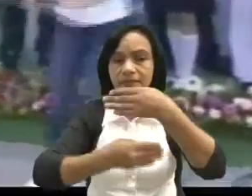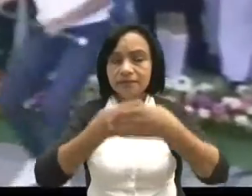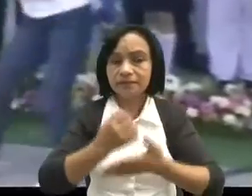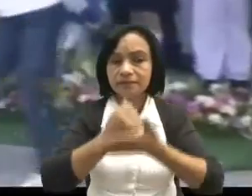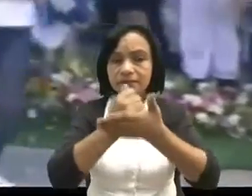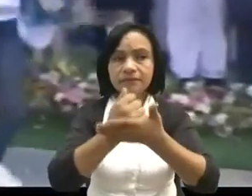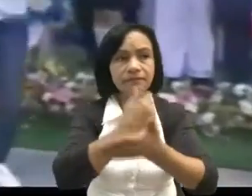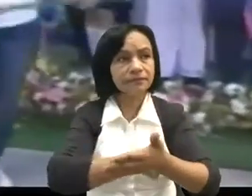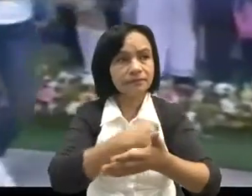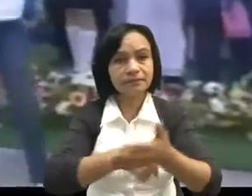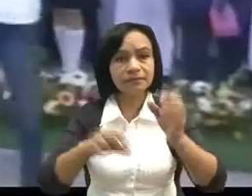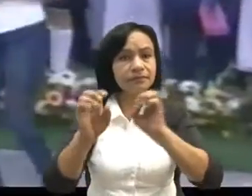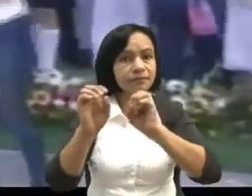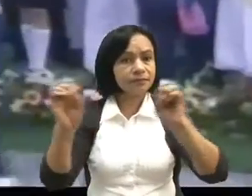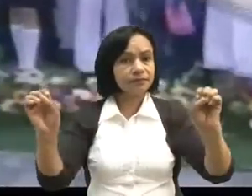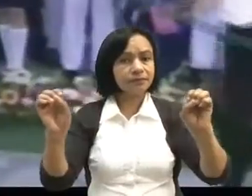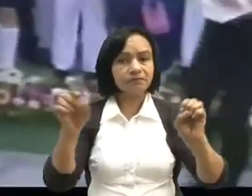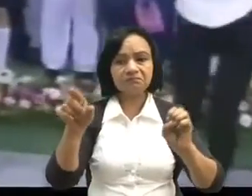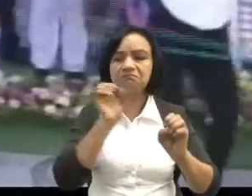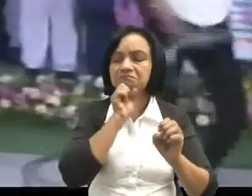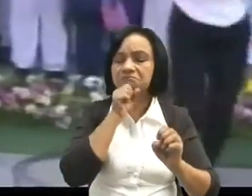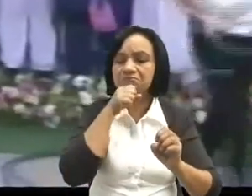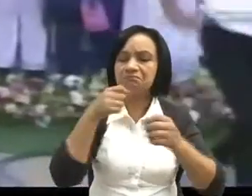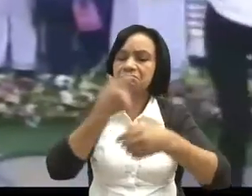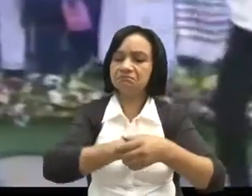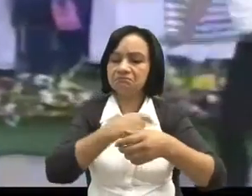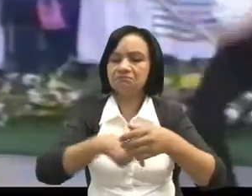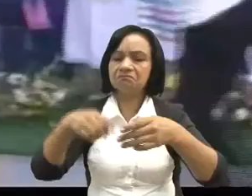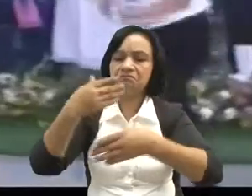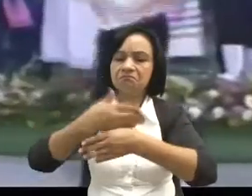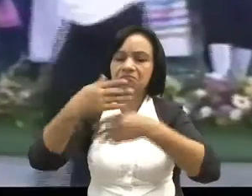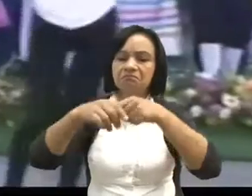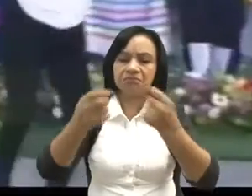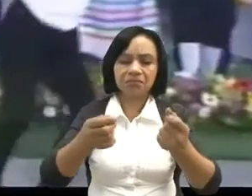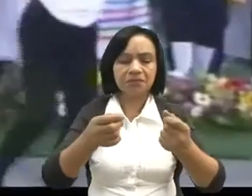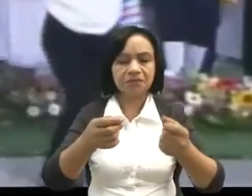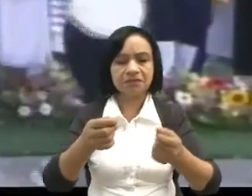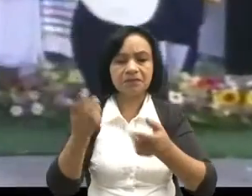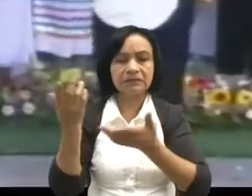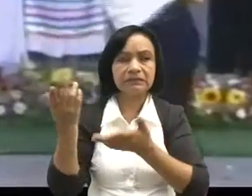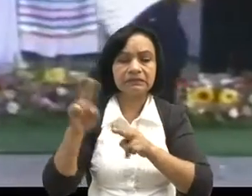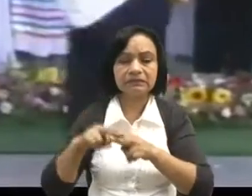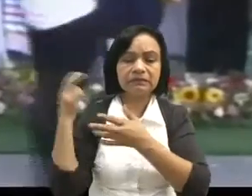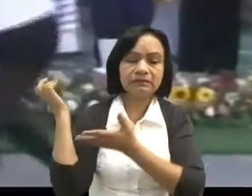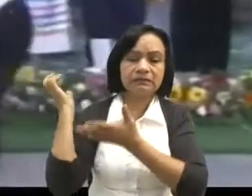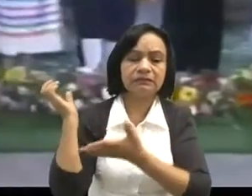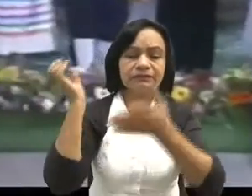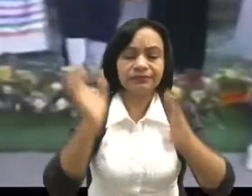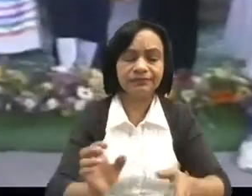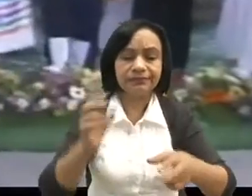por darle mantenimiento a la infraestructura y se fue deteriorando totalmente. Vos encontrabas a niños y niñas que tenían que cargar con su pupitre para ir a la